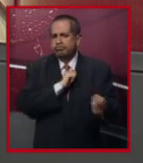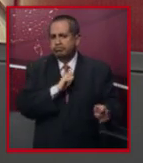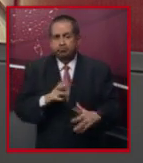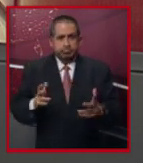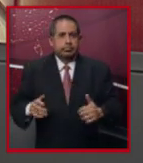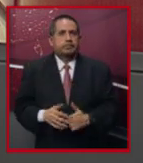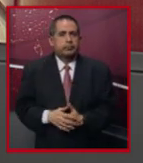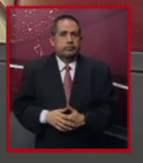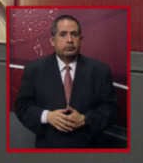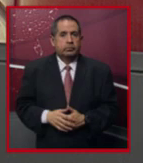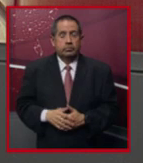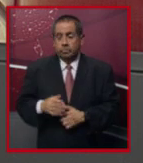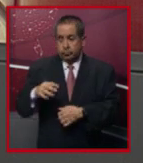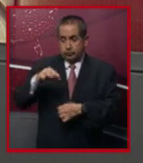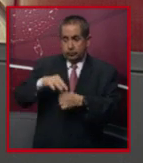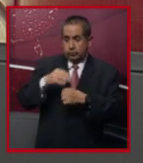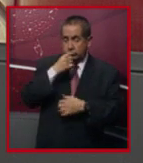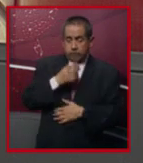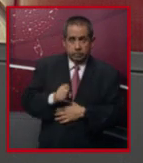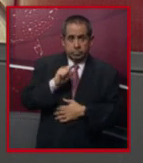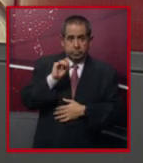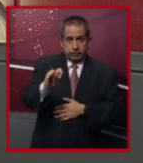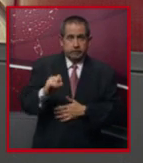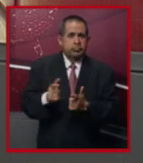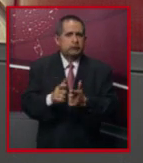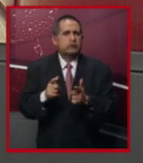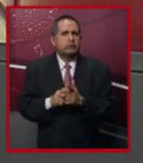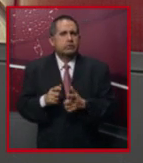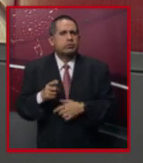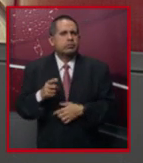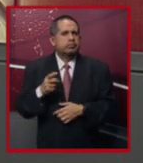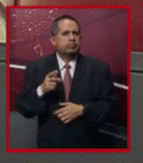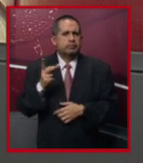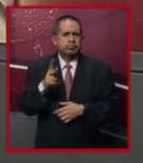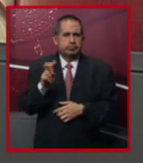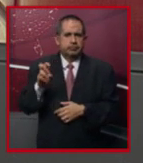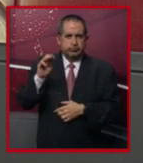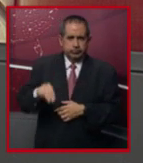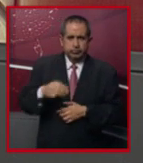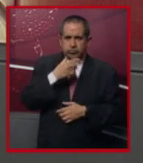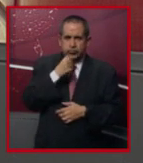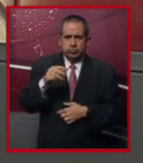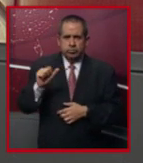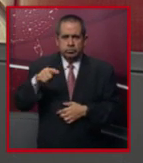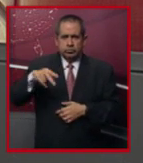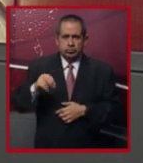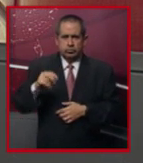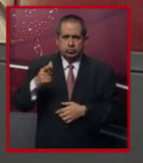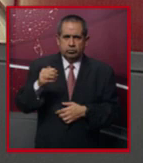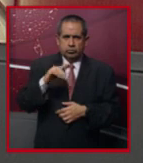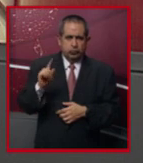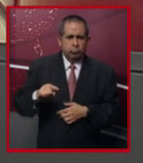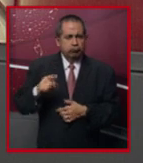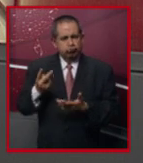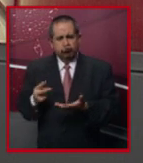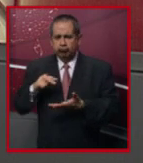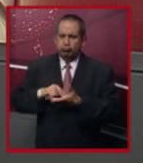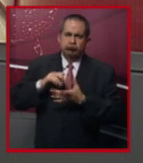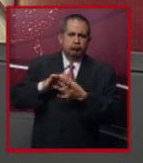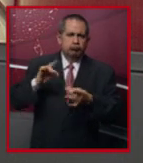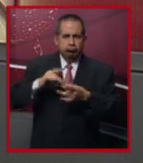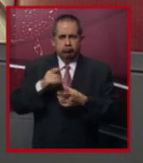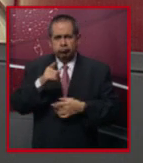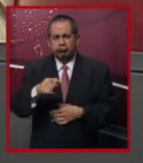Bueno, quien anunció el voto a favor de su grupo parlamentario fue el diputado del Partido Verde Ecologista Marco Antonio Gómez Alcántara en los posicionamientos, quien